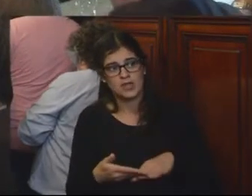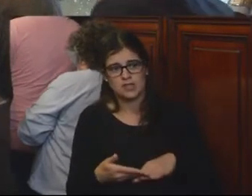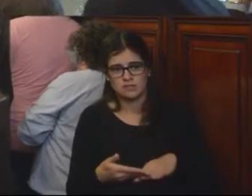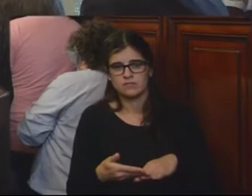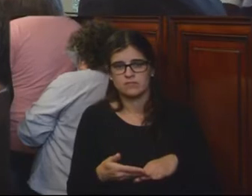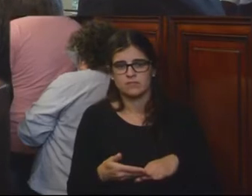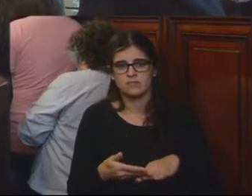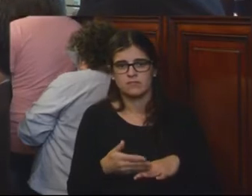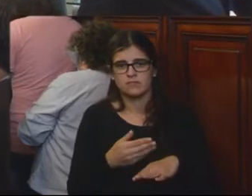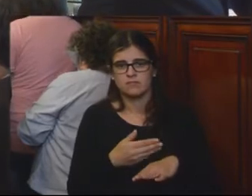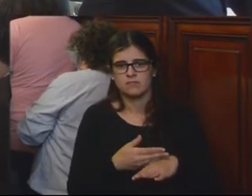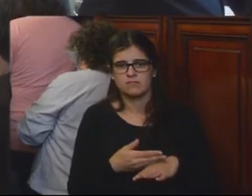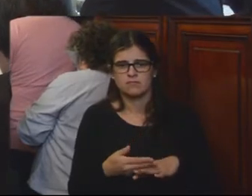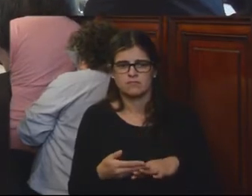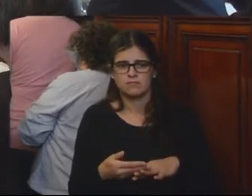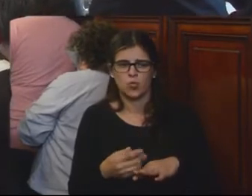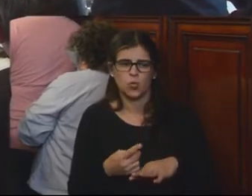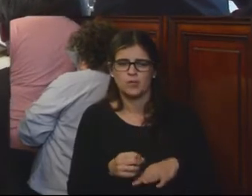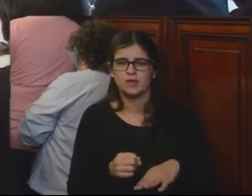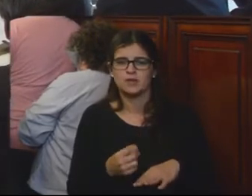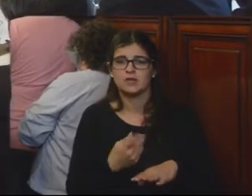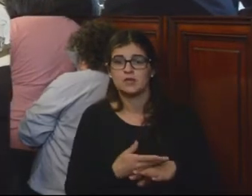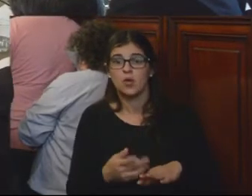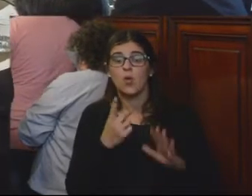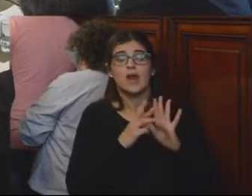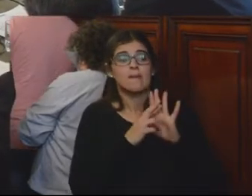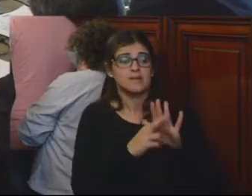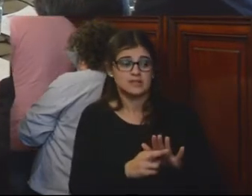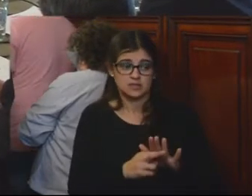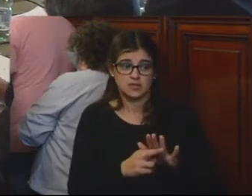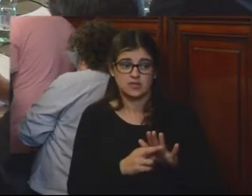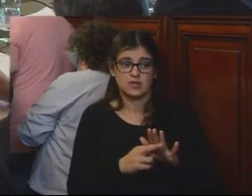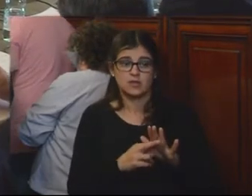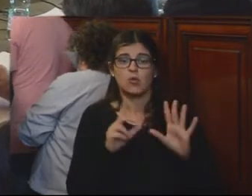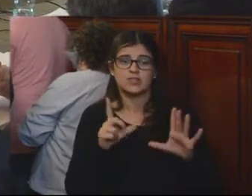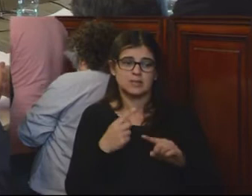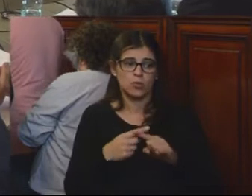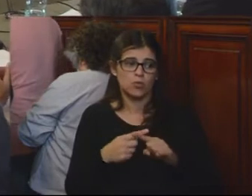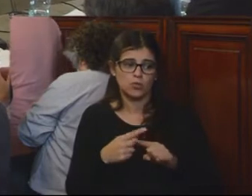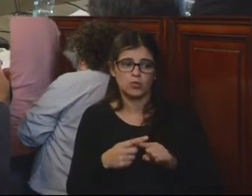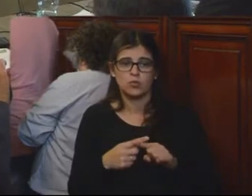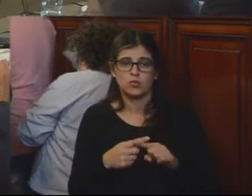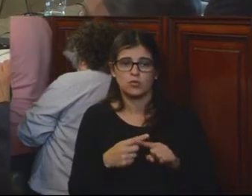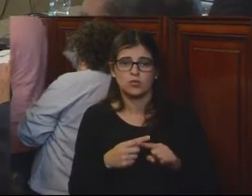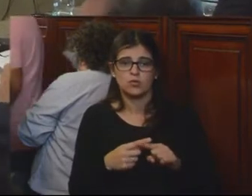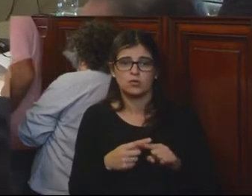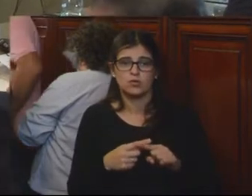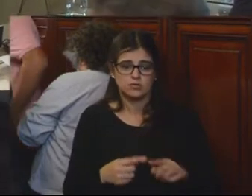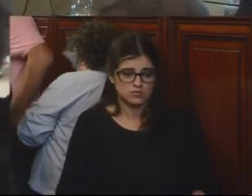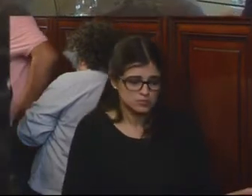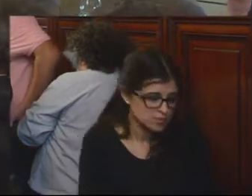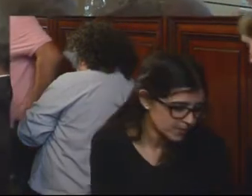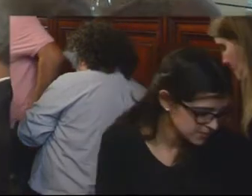podríamos otorgar la palabra a cada una de las representaciones hasta por 7 minutos bien gracias